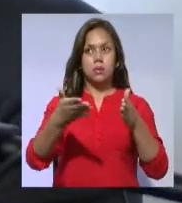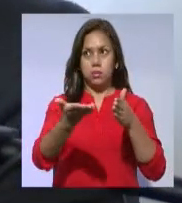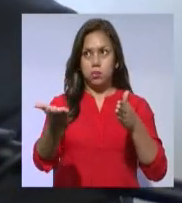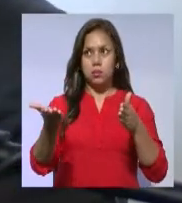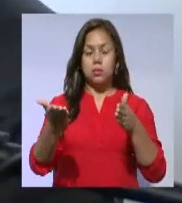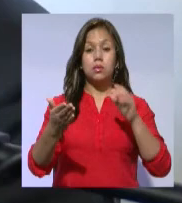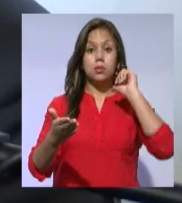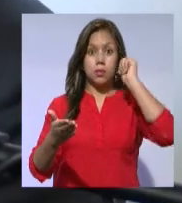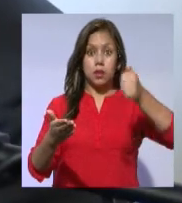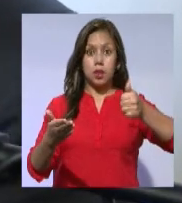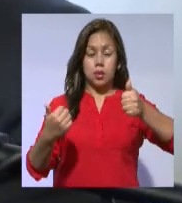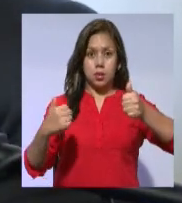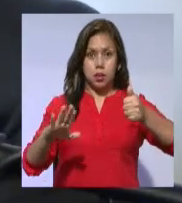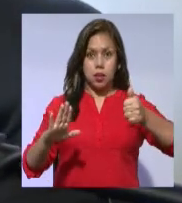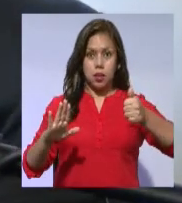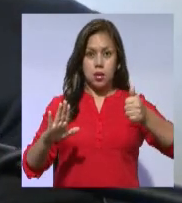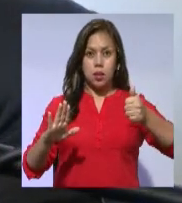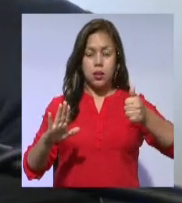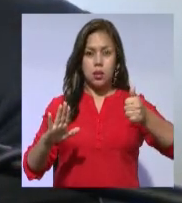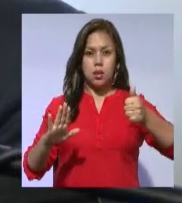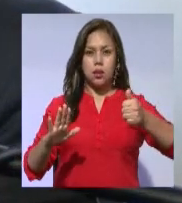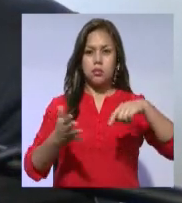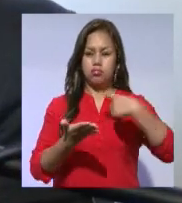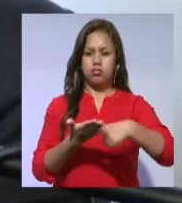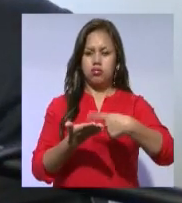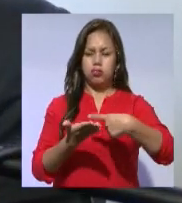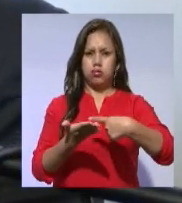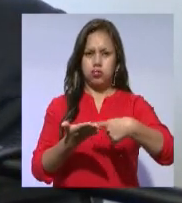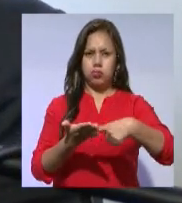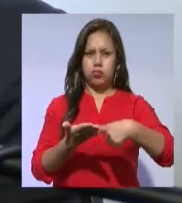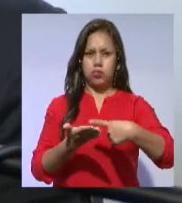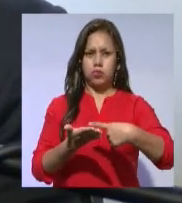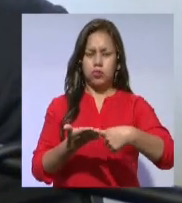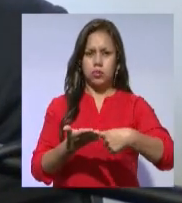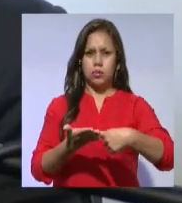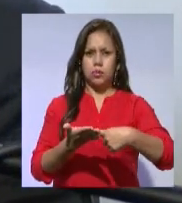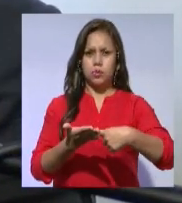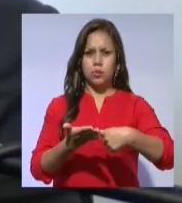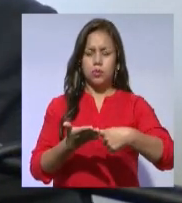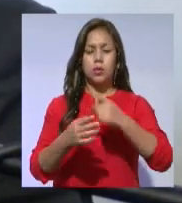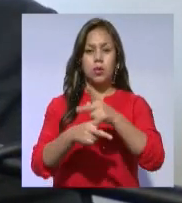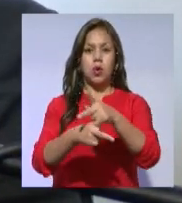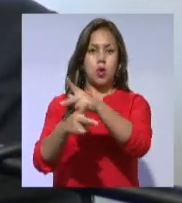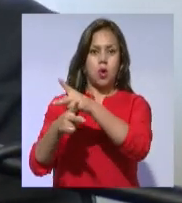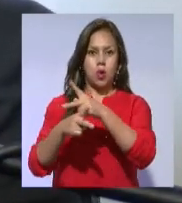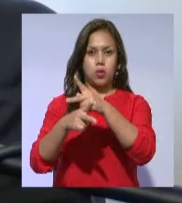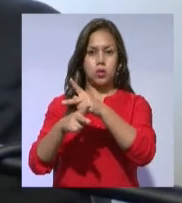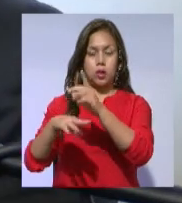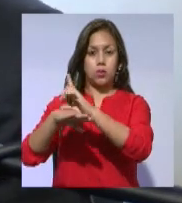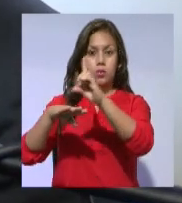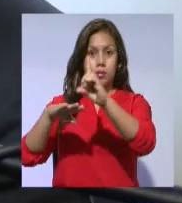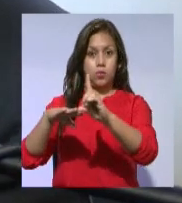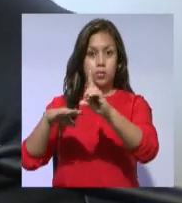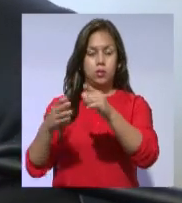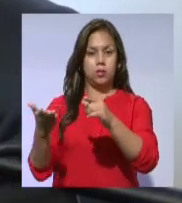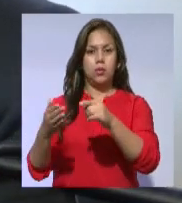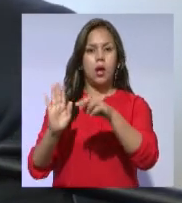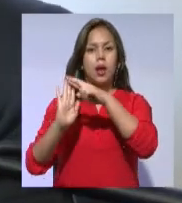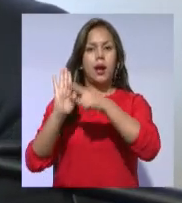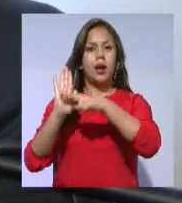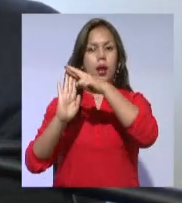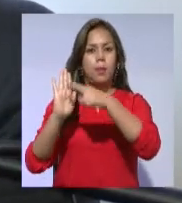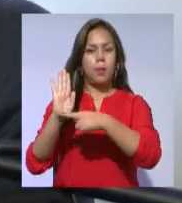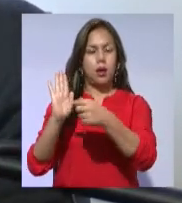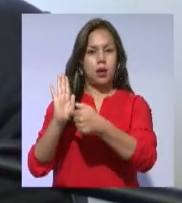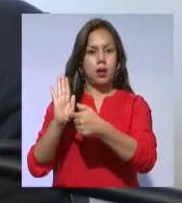vez que el día de mañana también se tratará en el consejo de administración de la legislatura el reglamento